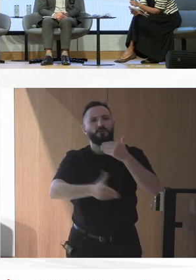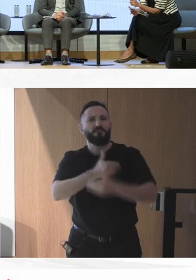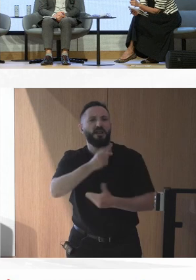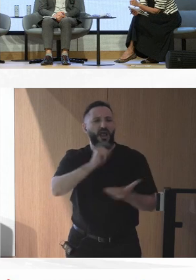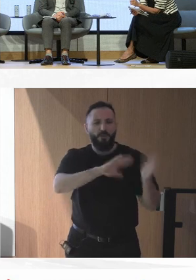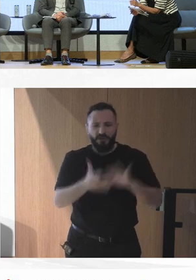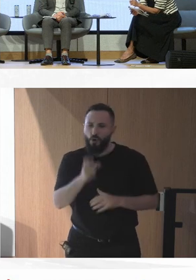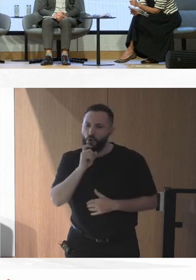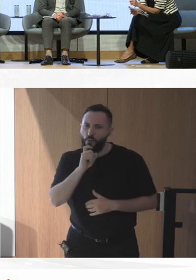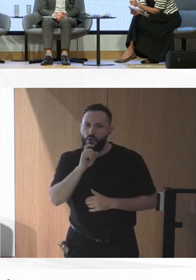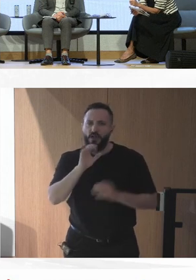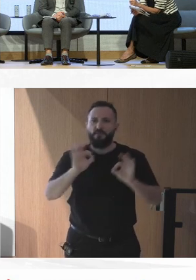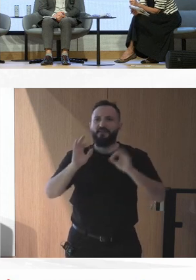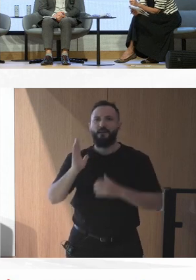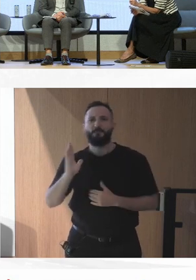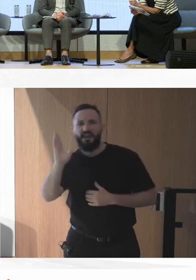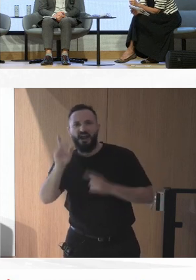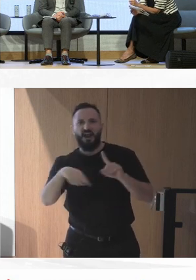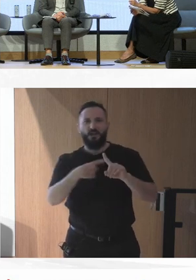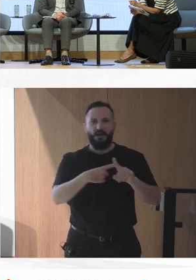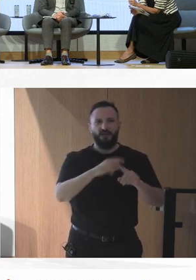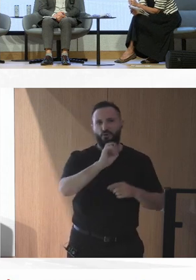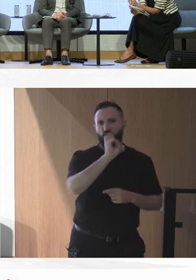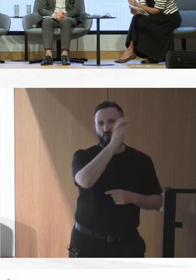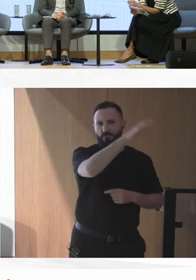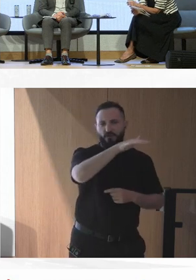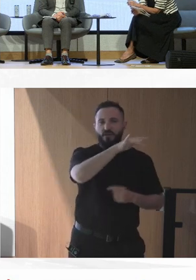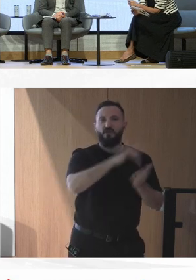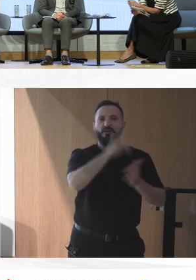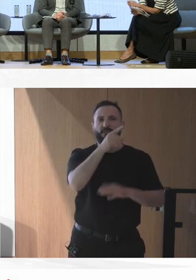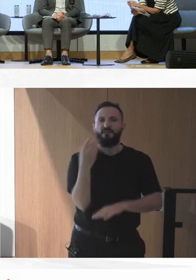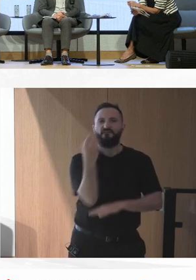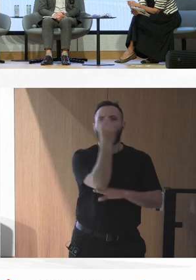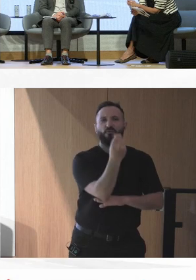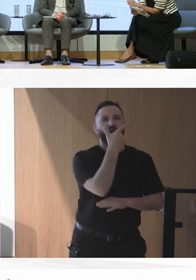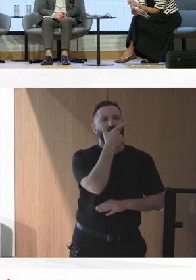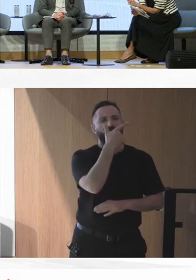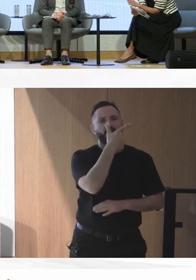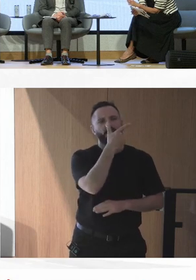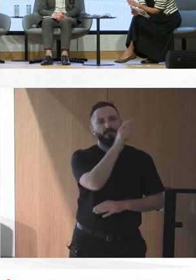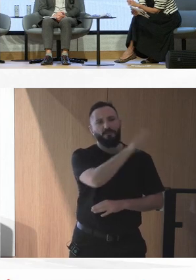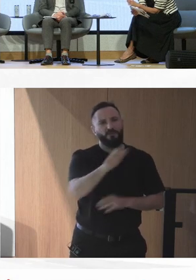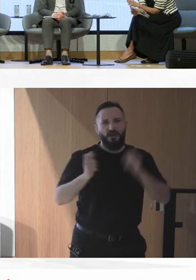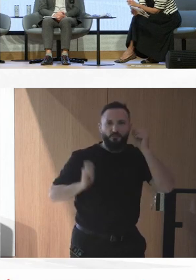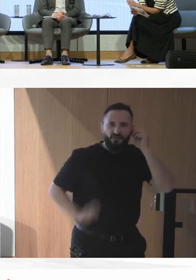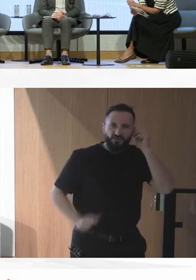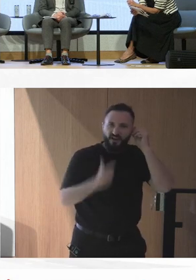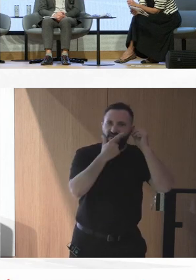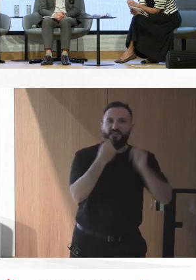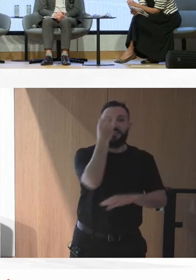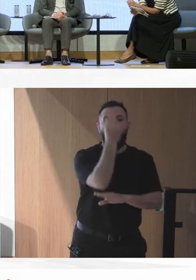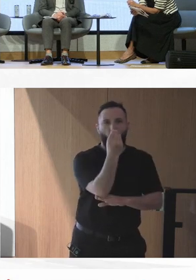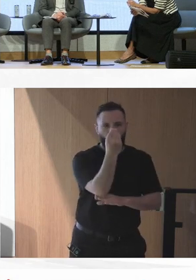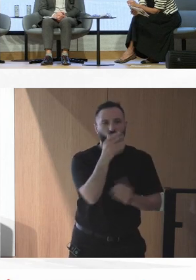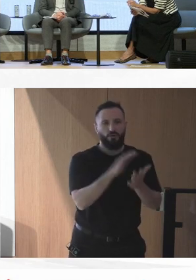penal, sino en otros órdenes jurisdiccionales, sobre todo con la figura de el profesional, ¿no?, la profesional, el facilitador,